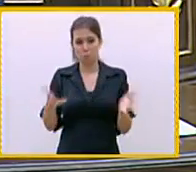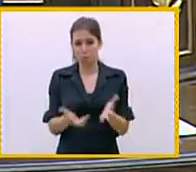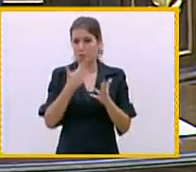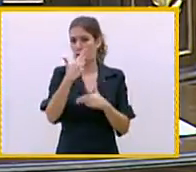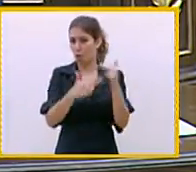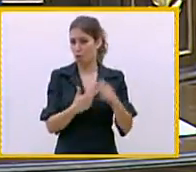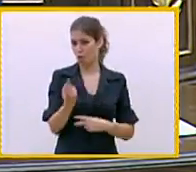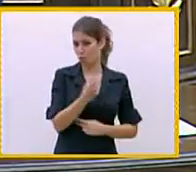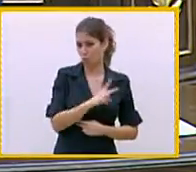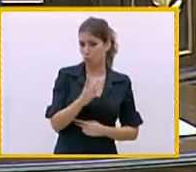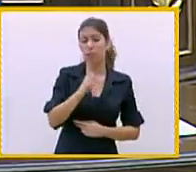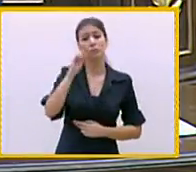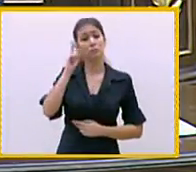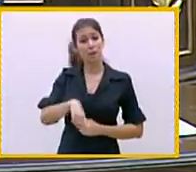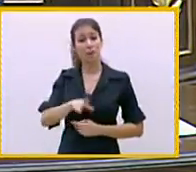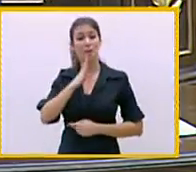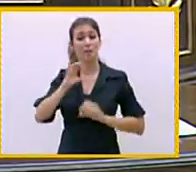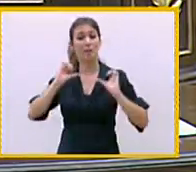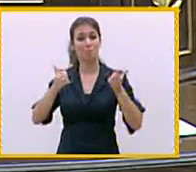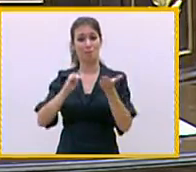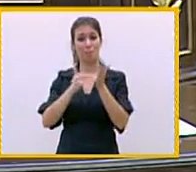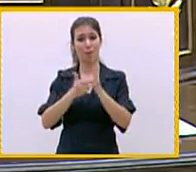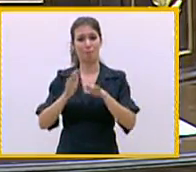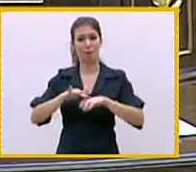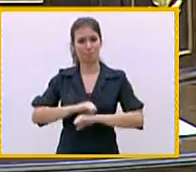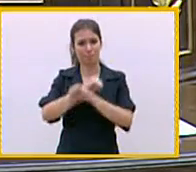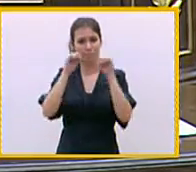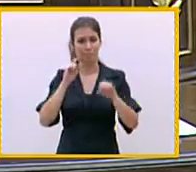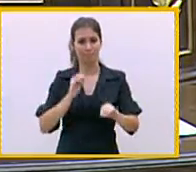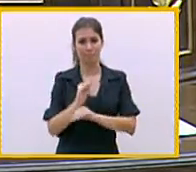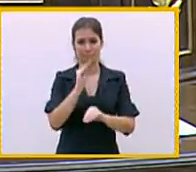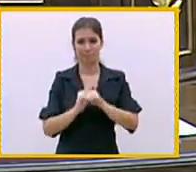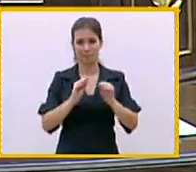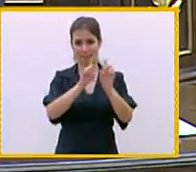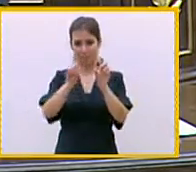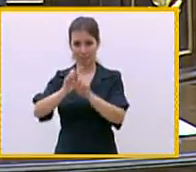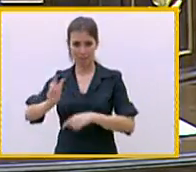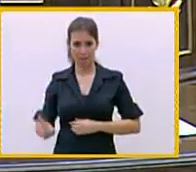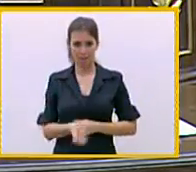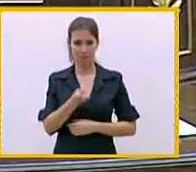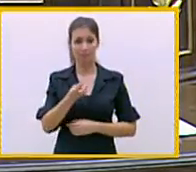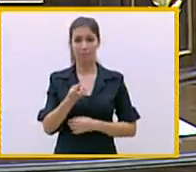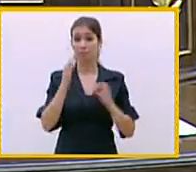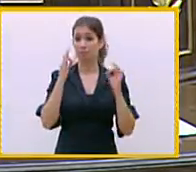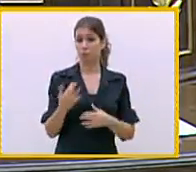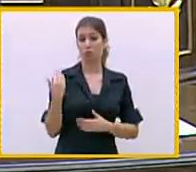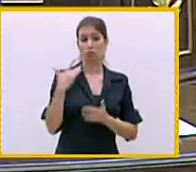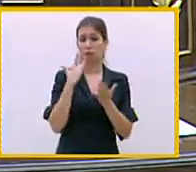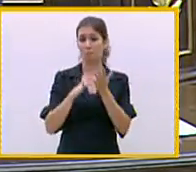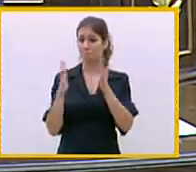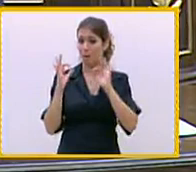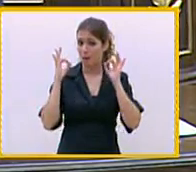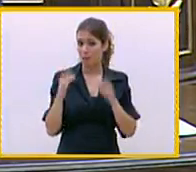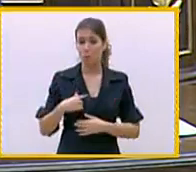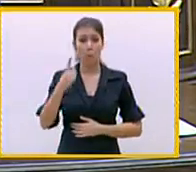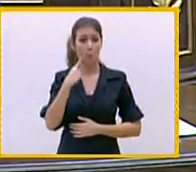otro, con la puesta en marcha del Plan de Reforzamiento de Capital de las entidades. El pasado mes de marzo, el Banco de España publicó